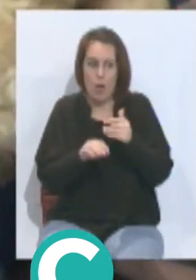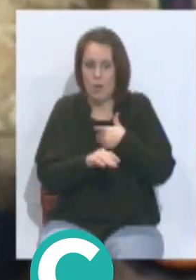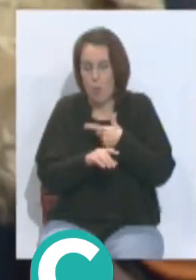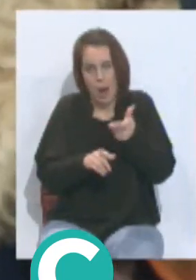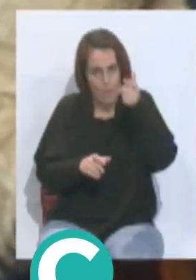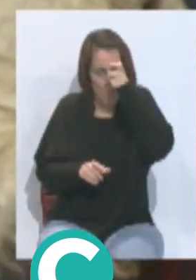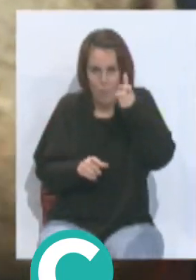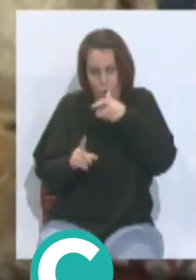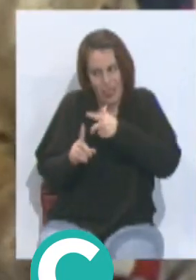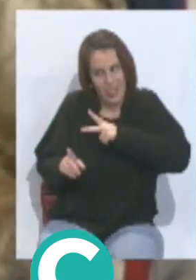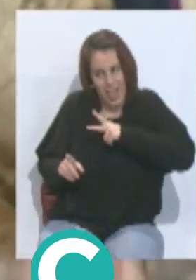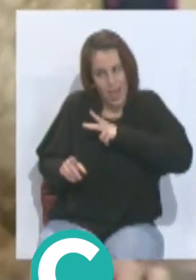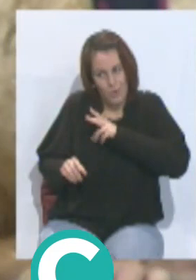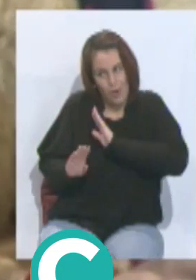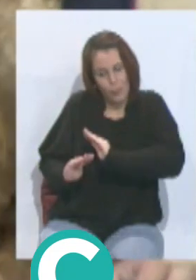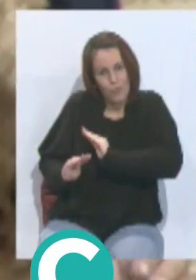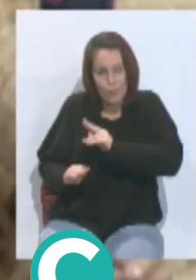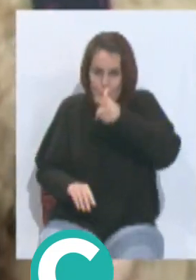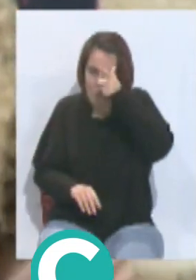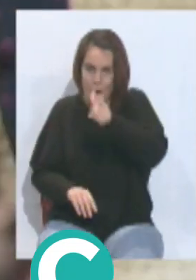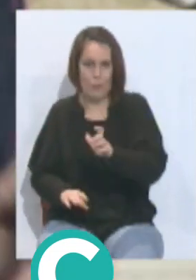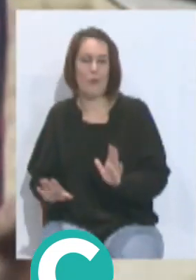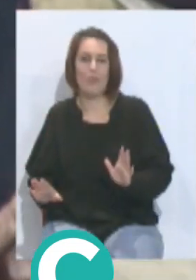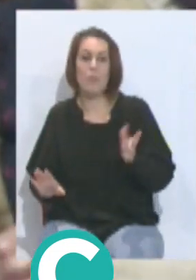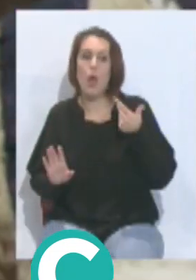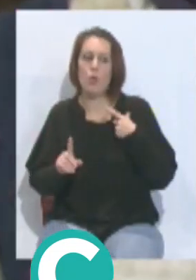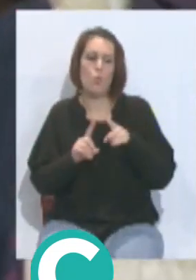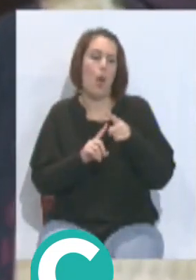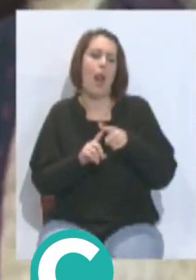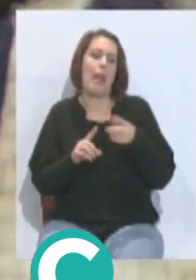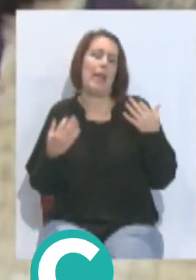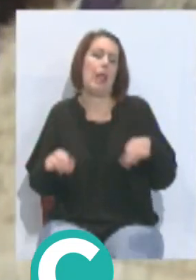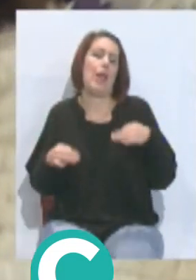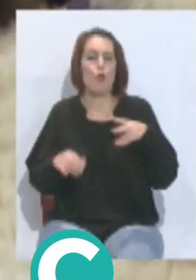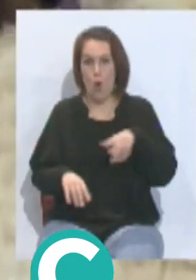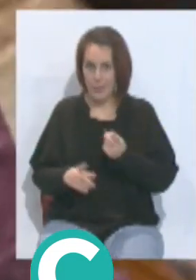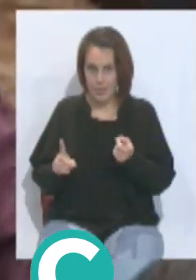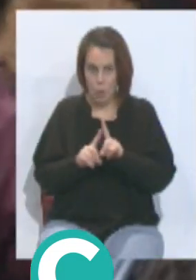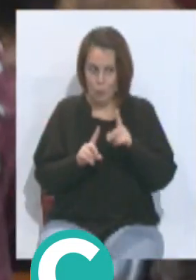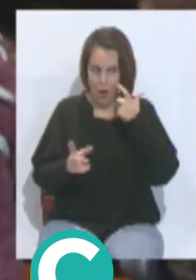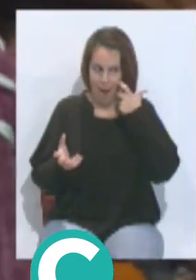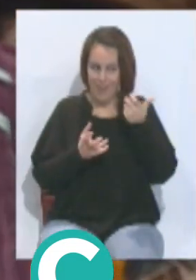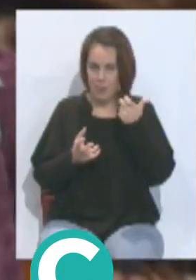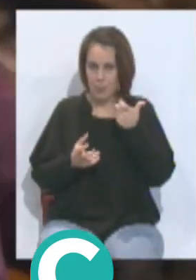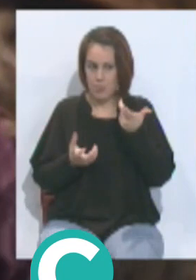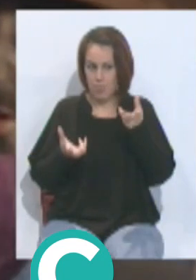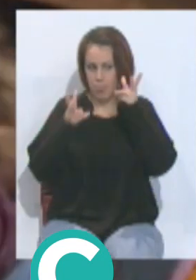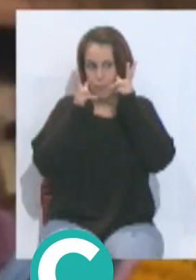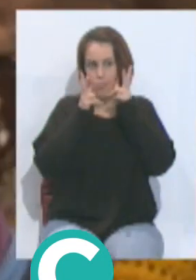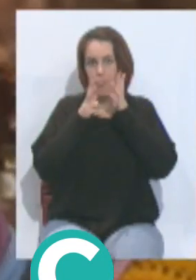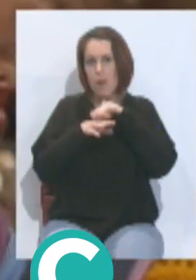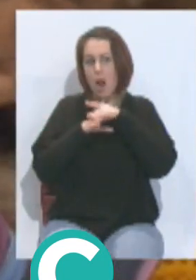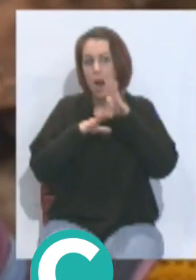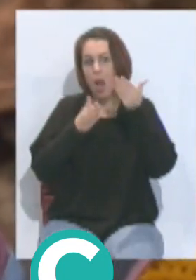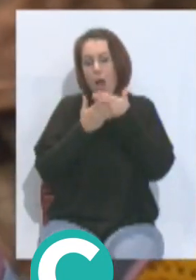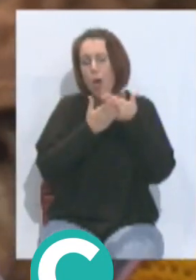y que pertenece al pueblo. Ahora, eso no significa que sea ni ramplón ni sencillo, sino que es un arte mayor, digno de ser estudiado